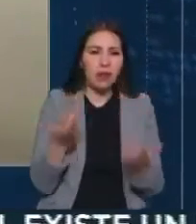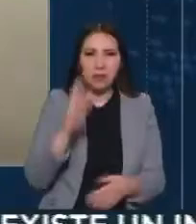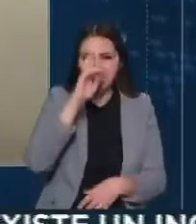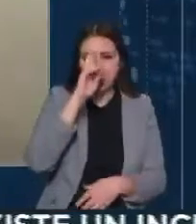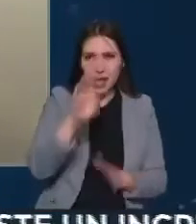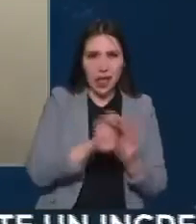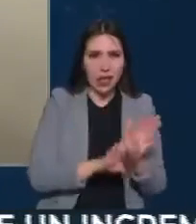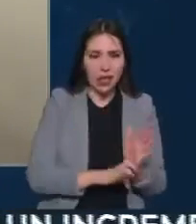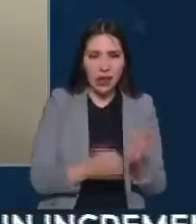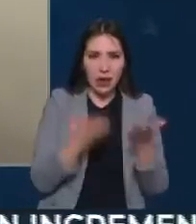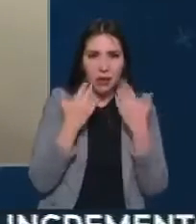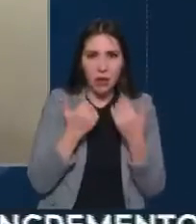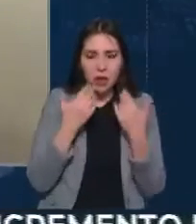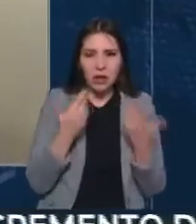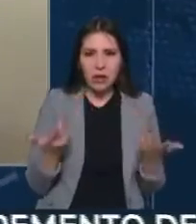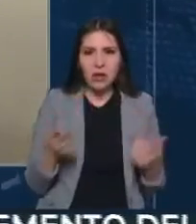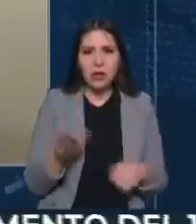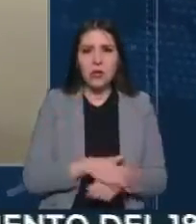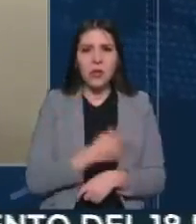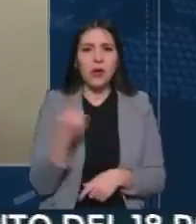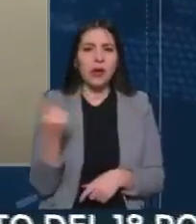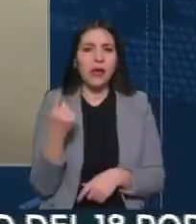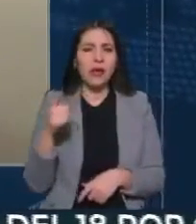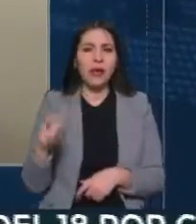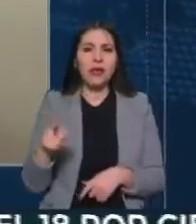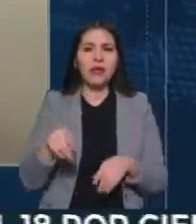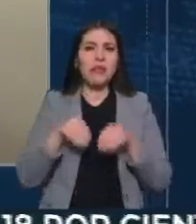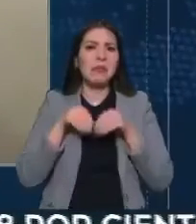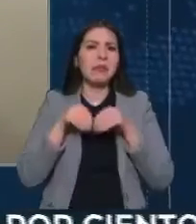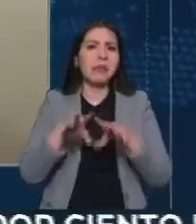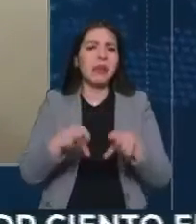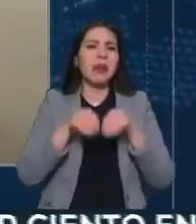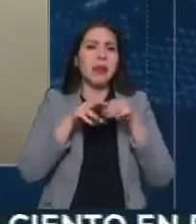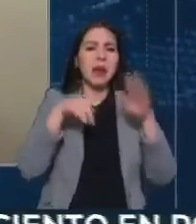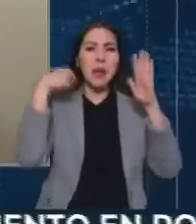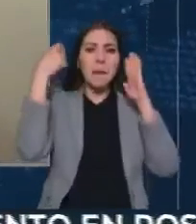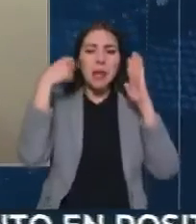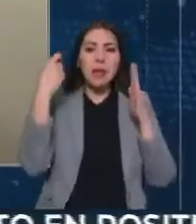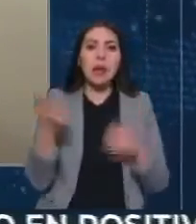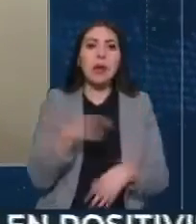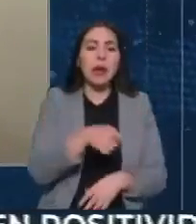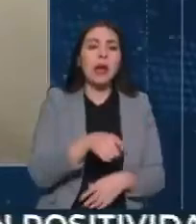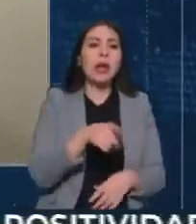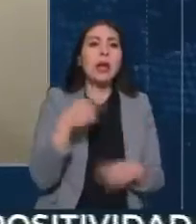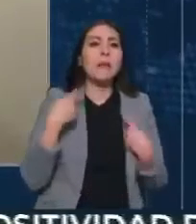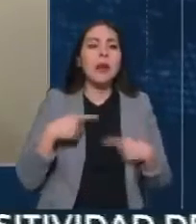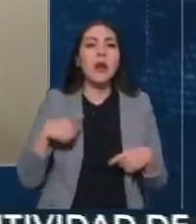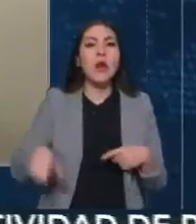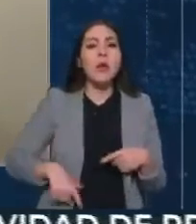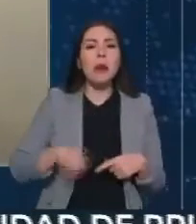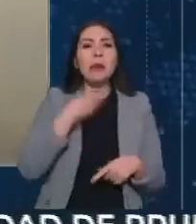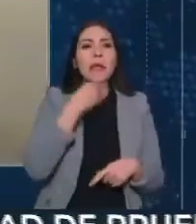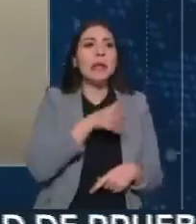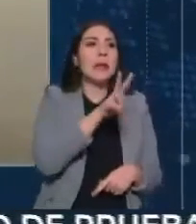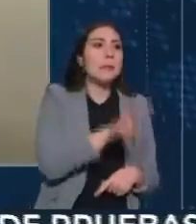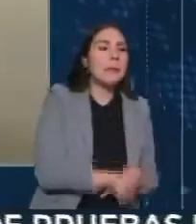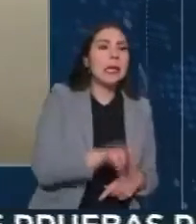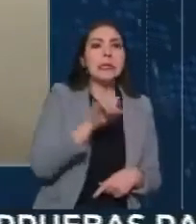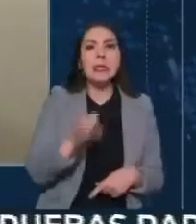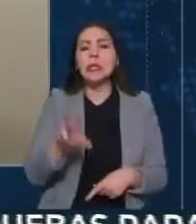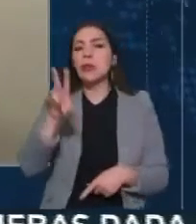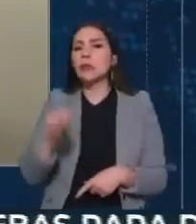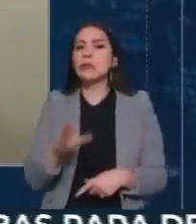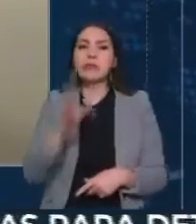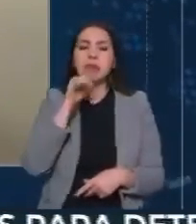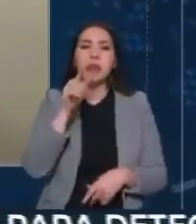porque deliberadamente se está mostrando un video que no tiene, pues, forma de autentificarse y le está haciendo mucho daño a un programa